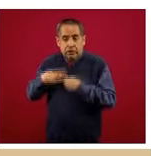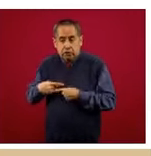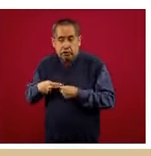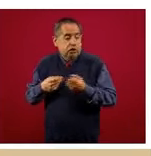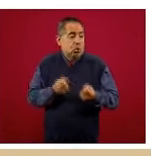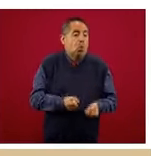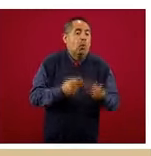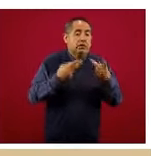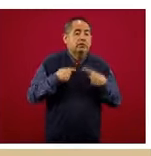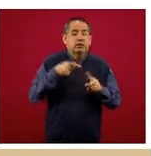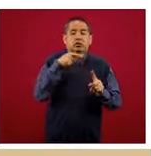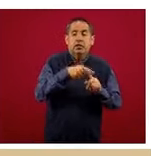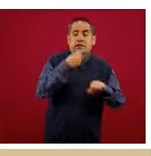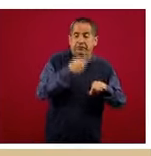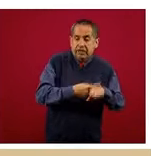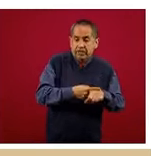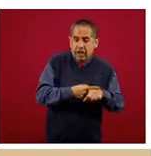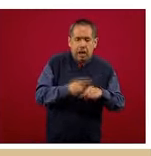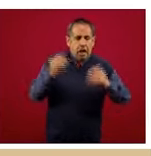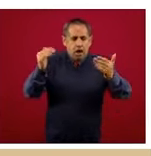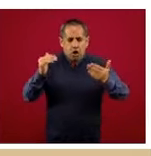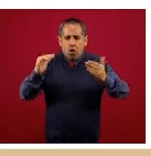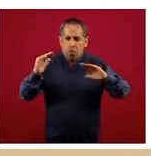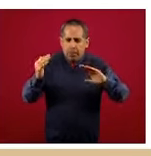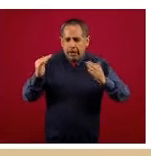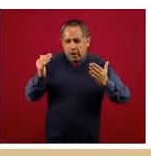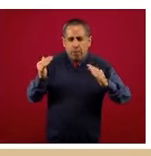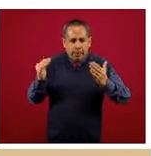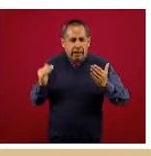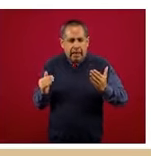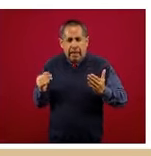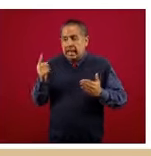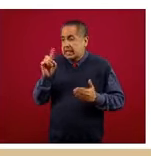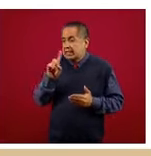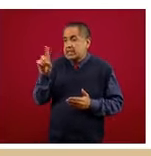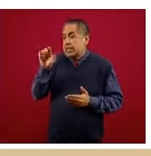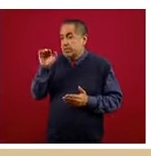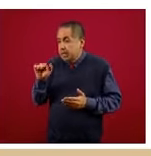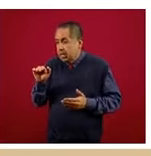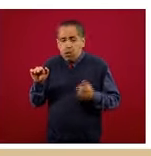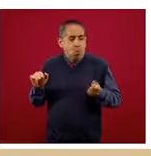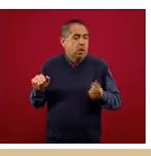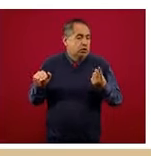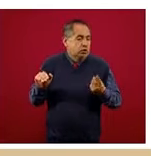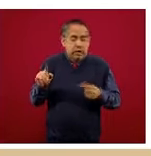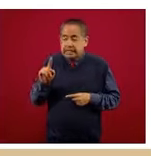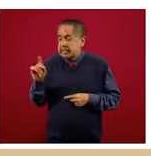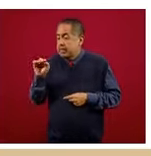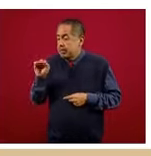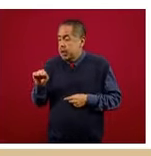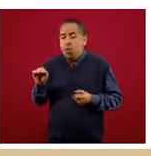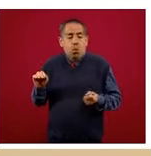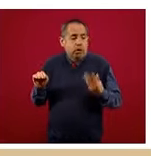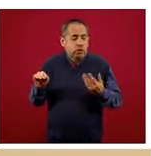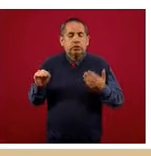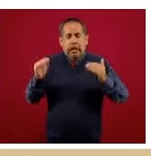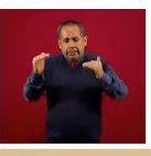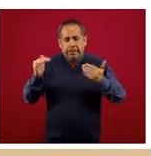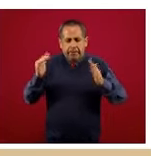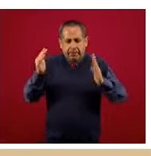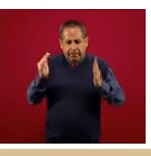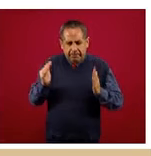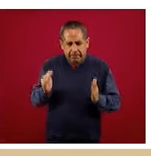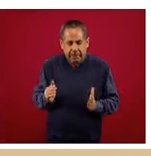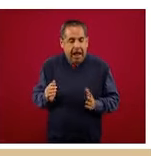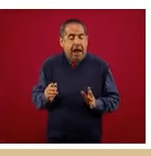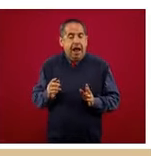uno de esos municipios. Por lo tanto, eso nos permite hacer la comparación. Y dependiendo de la tasa de incidencia,